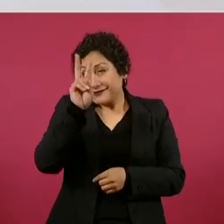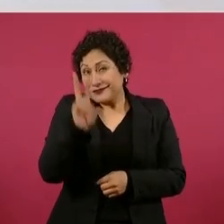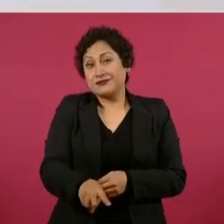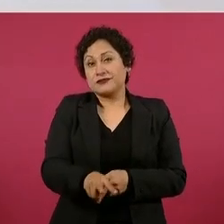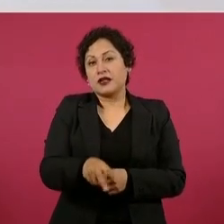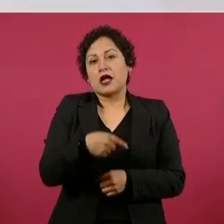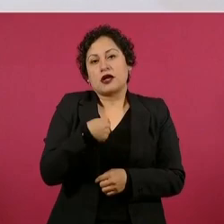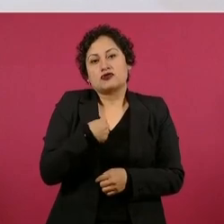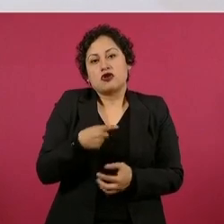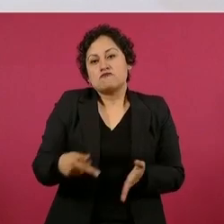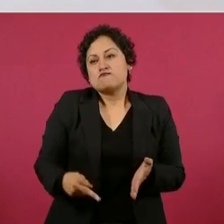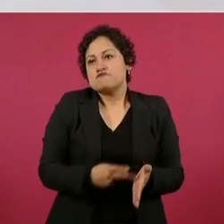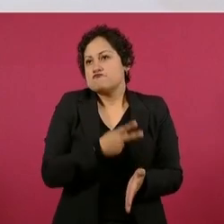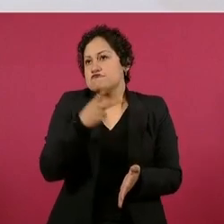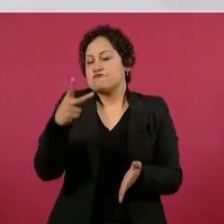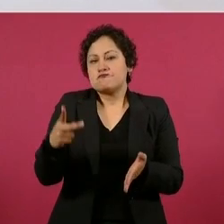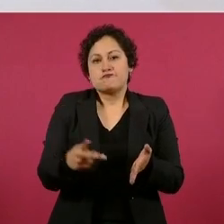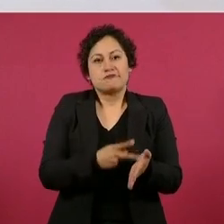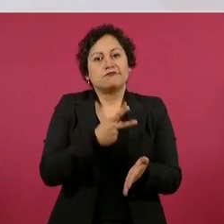lo repito,